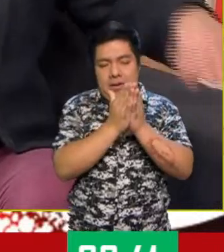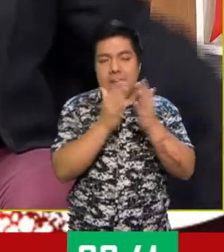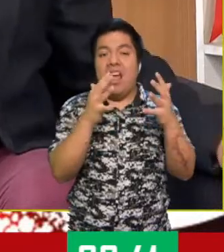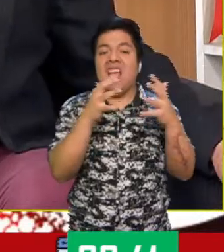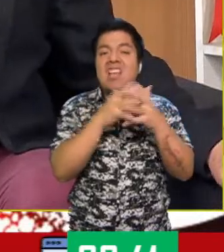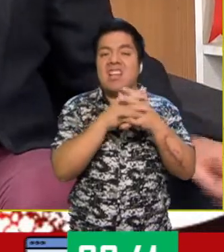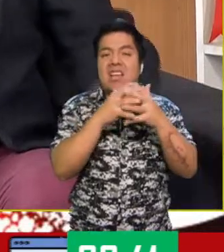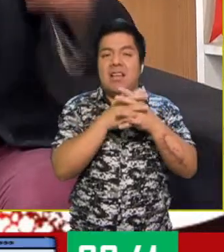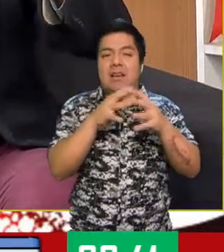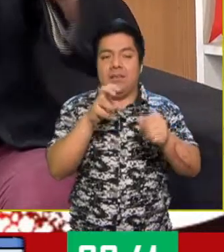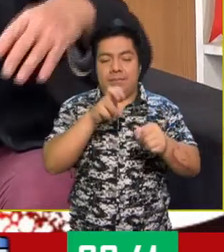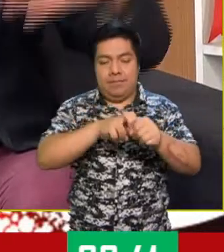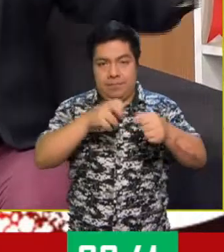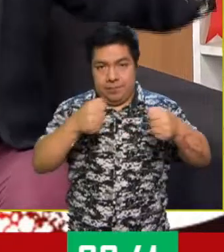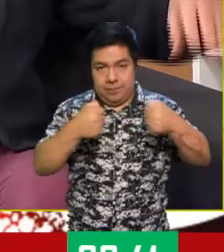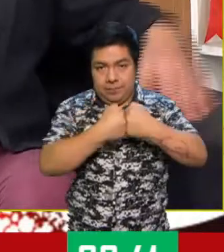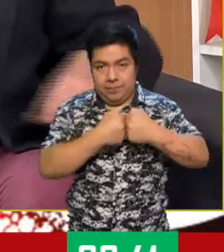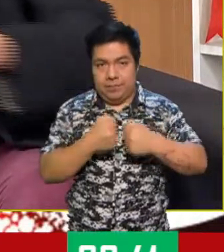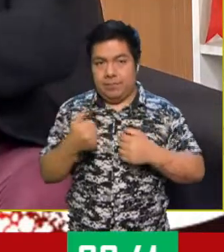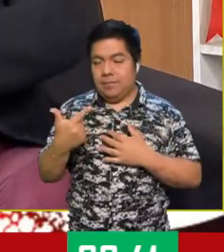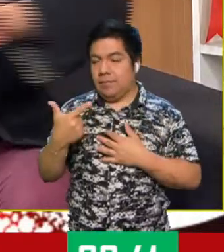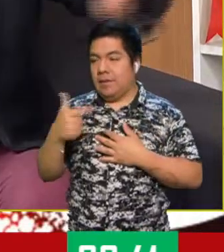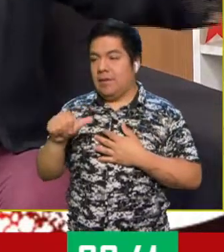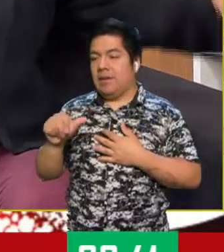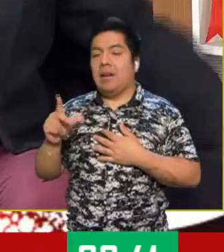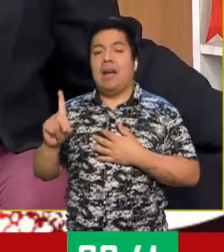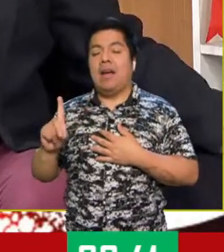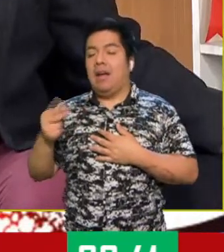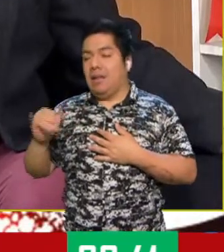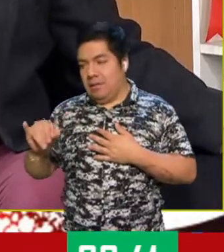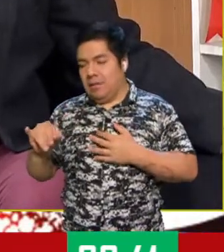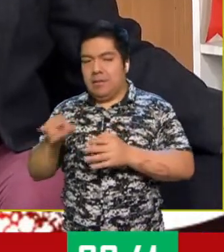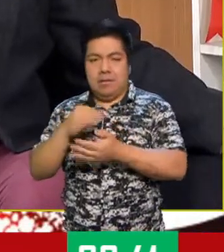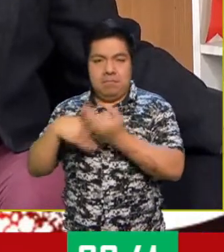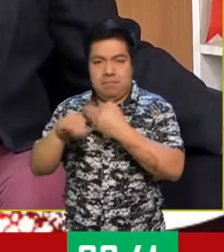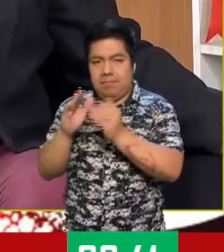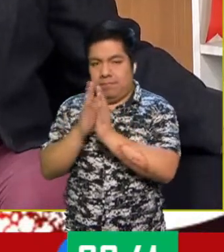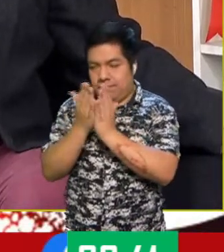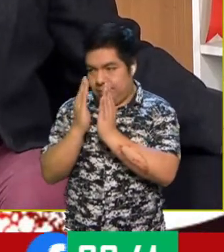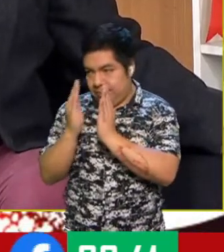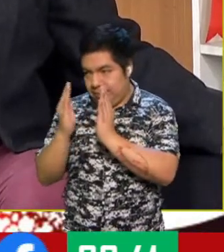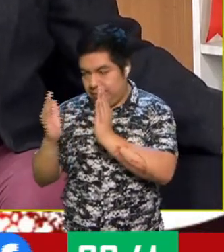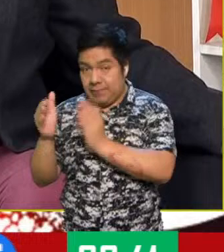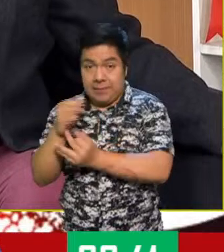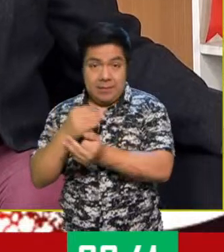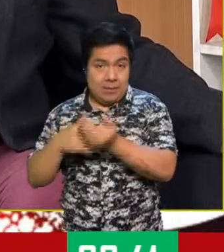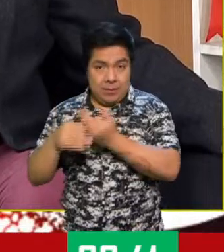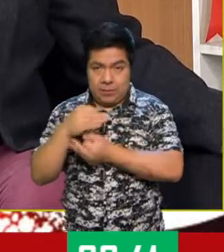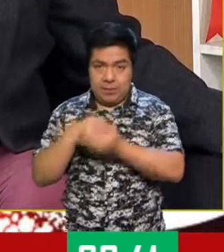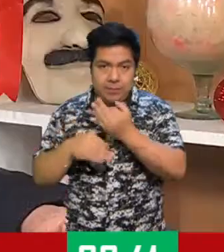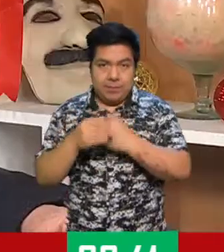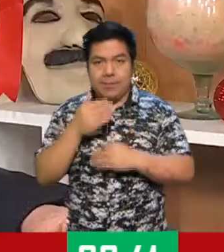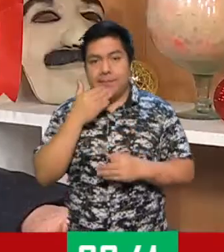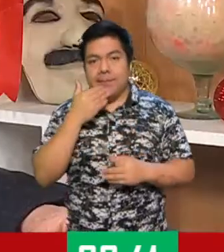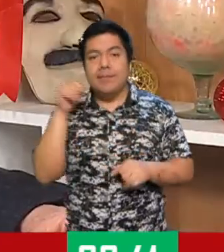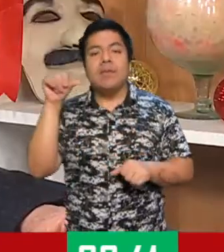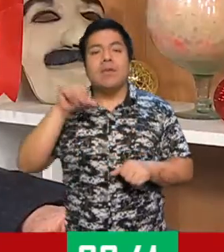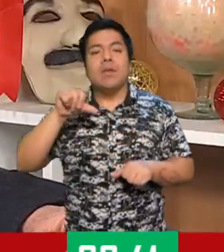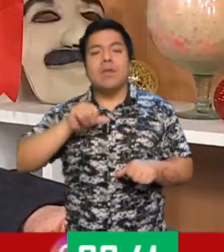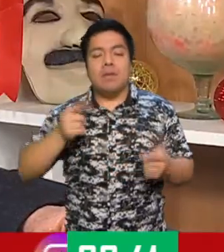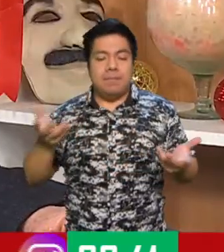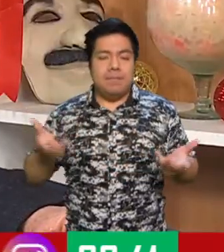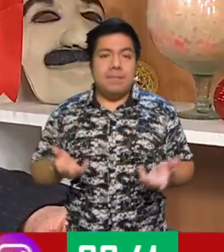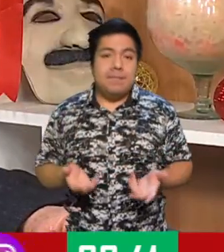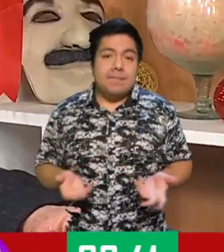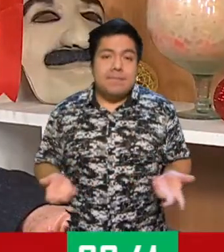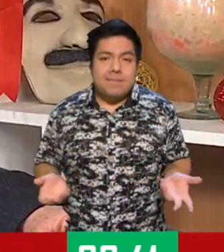Y ahora está en la Gandhi y pronto va a estar ya en todas. En todas. Qué chido, Víctor, enhorabuena. ¿Y qué nos traes hoy, mi Bueno, Vic? pues